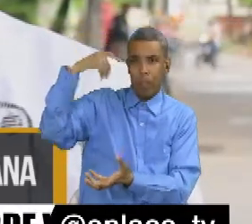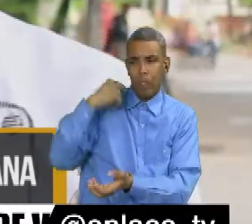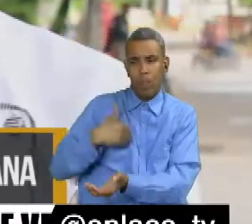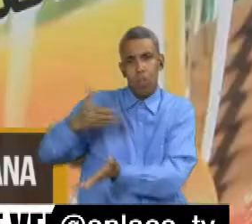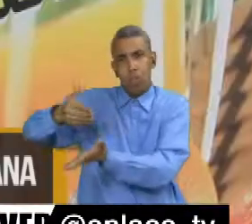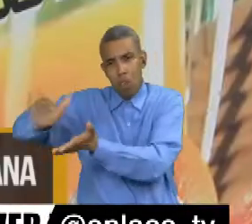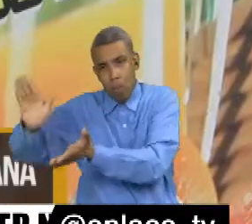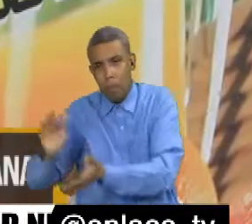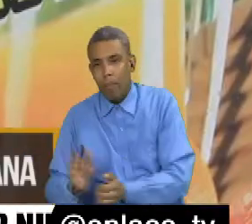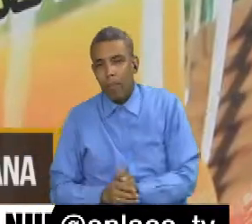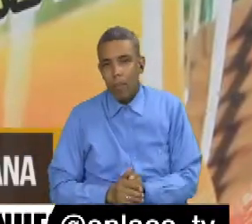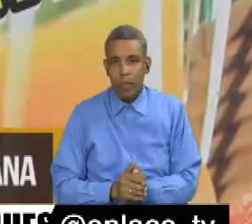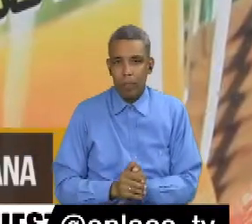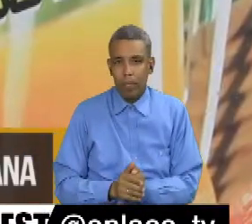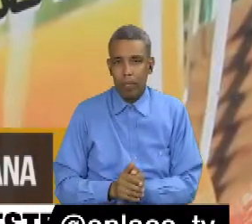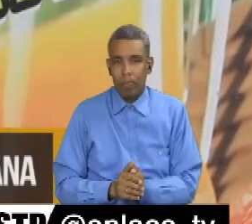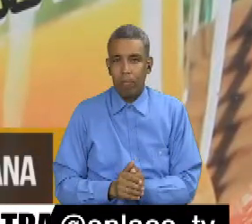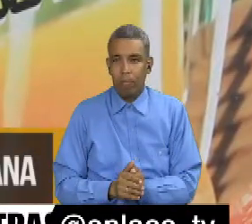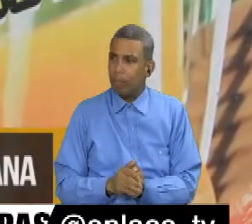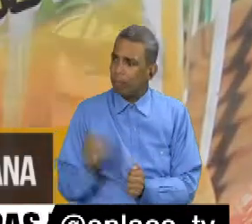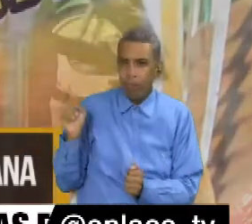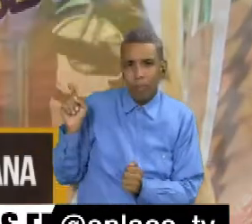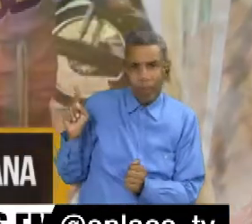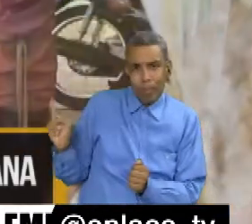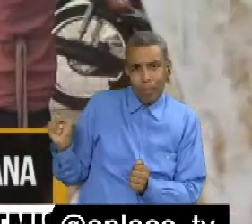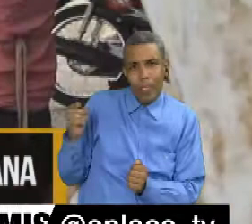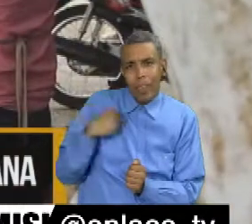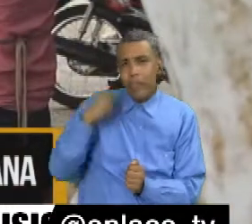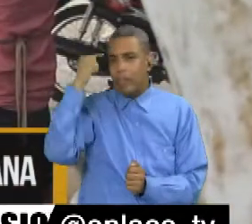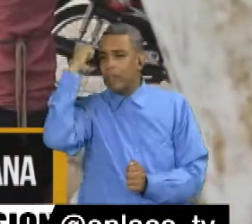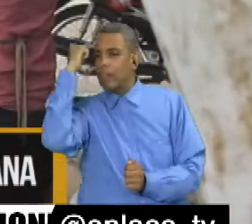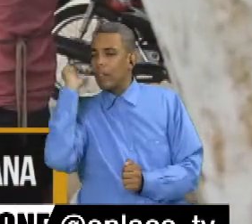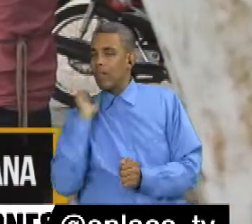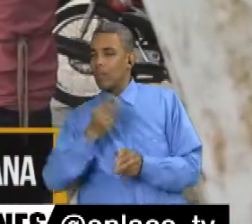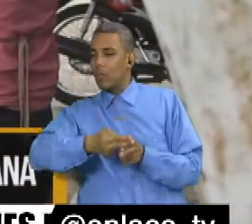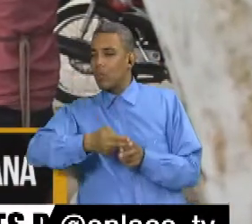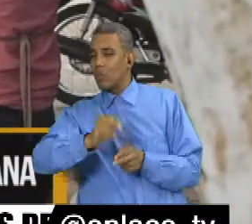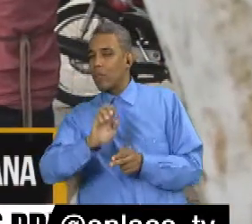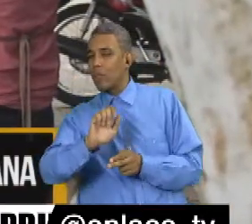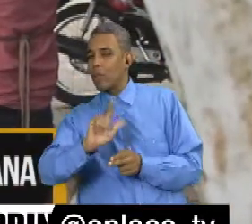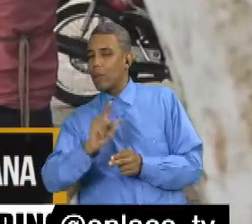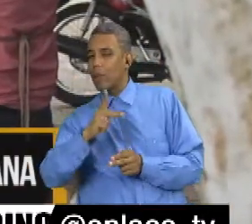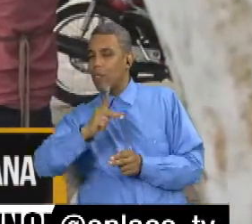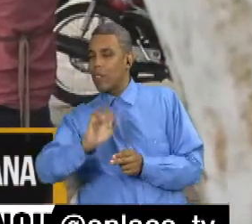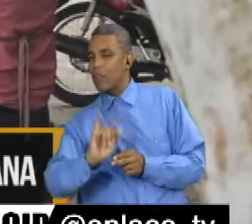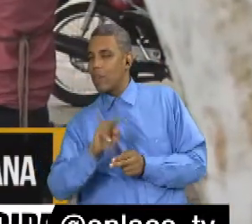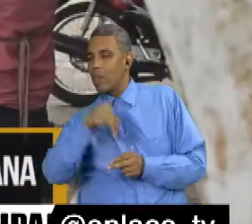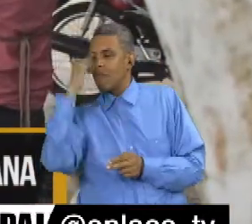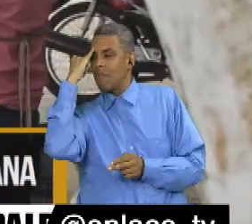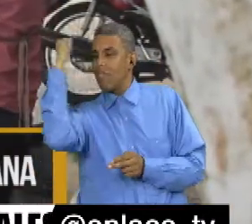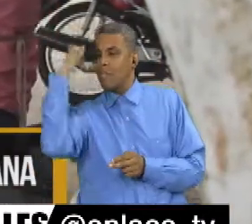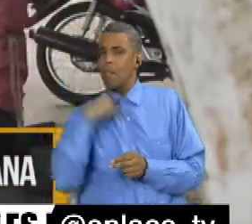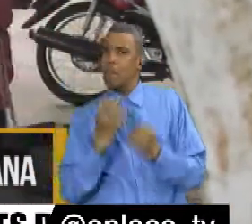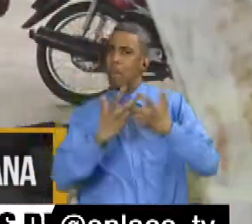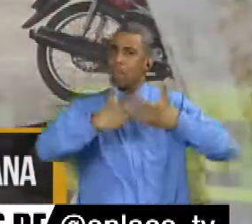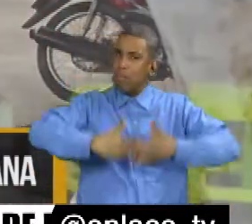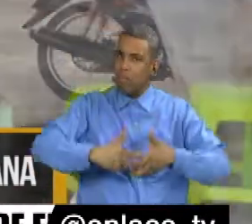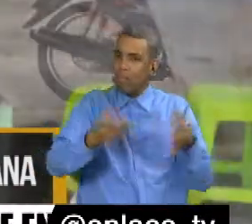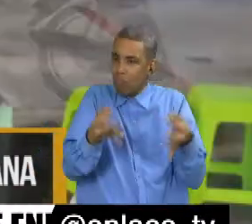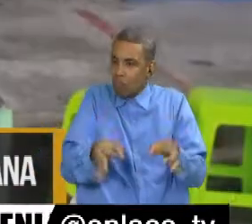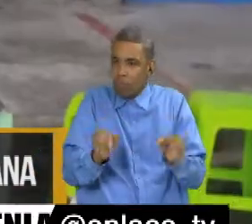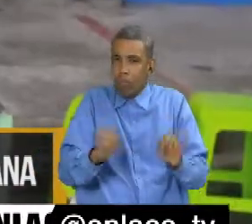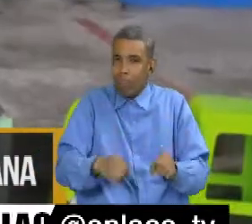hielo filtrado. El Quimparra no solo le dio proyección a su nombre, sino también a su idea de crear empresa y mejorar su calidad de